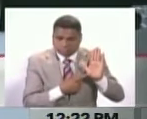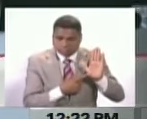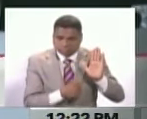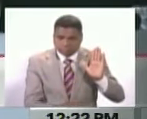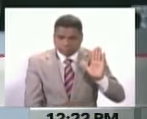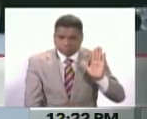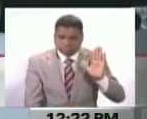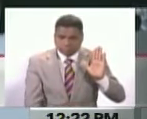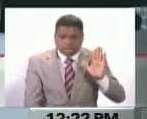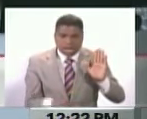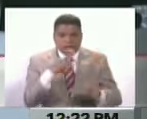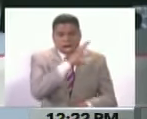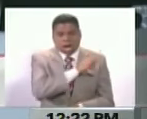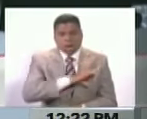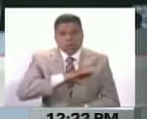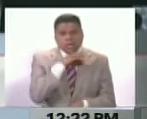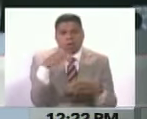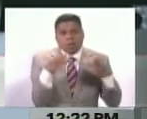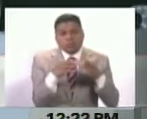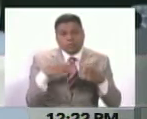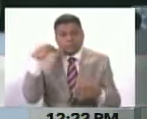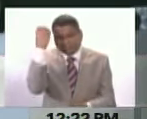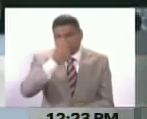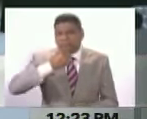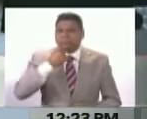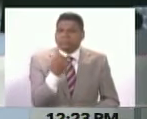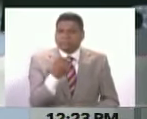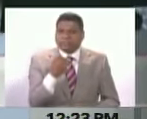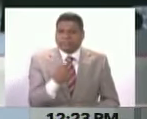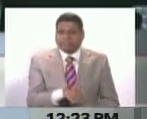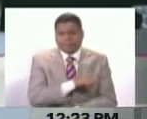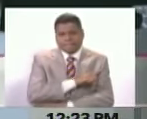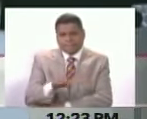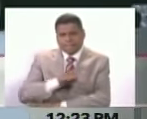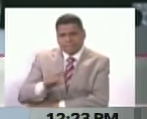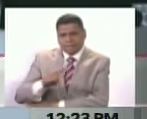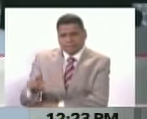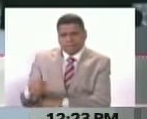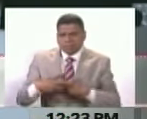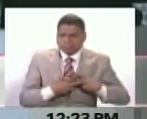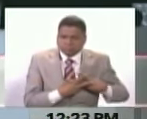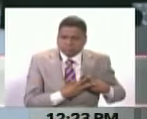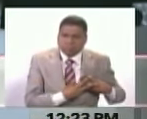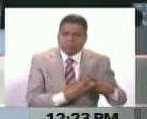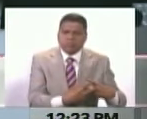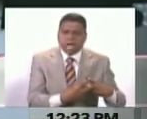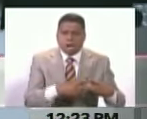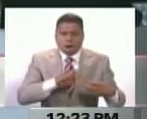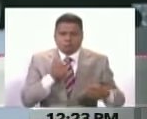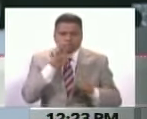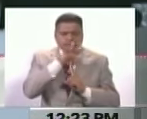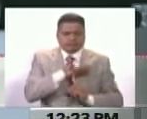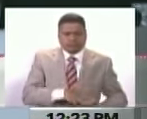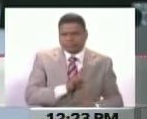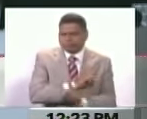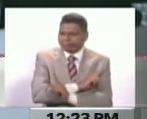el Consejo de Seguridad impone su voluntad sobre el resto de los países no tienen que ser